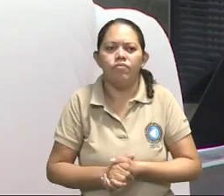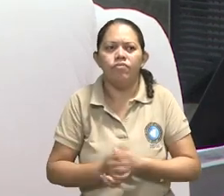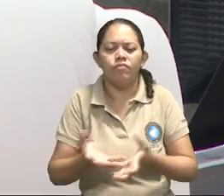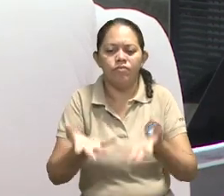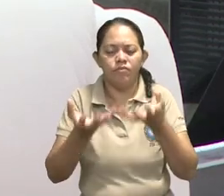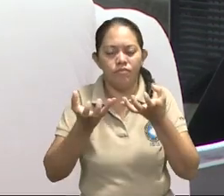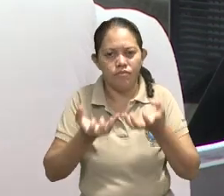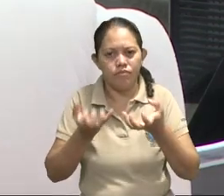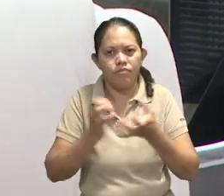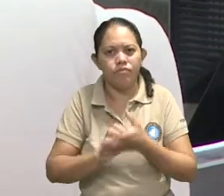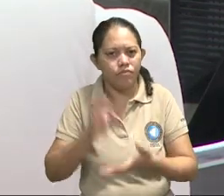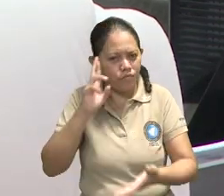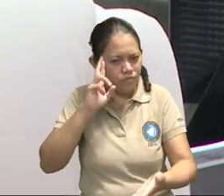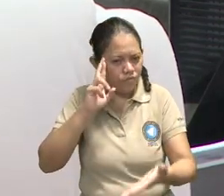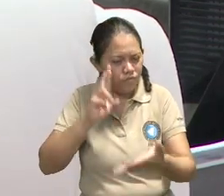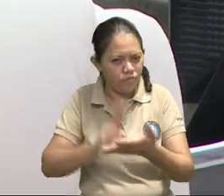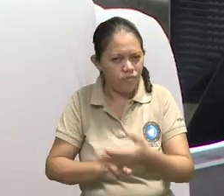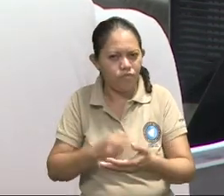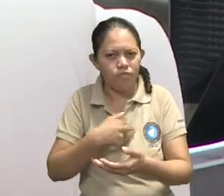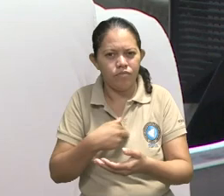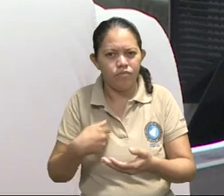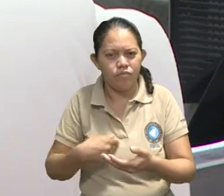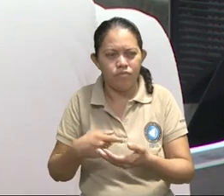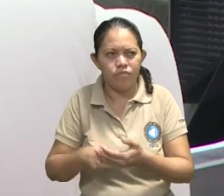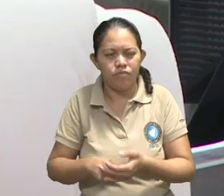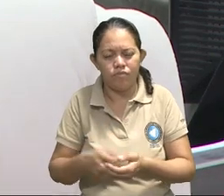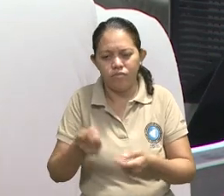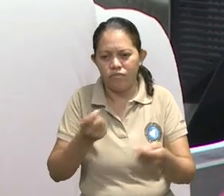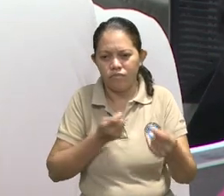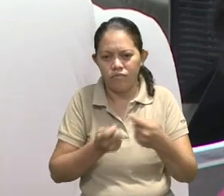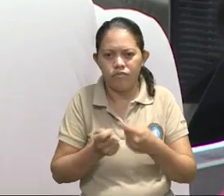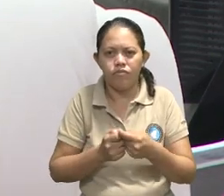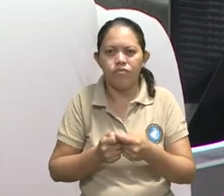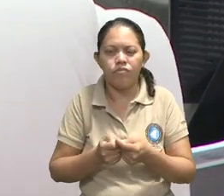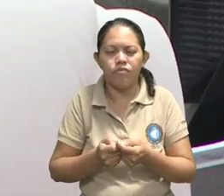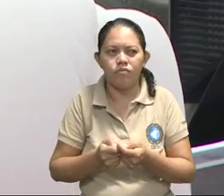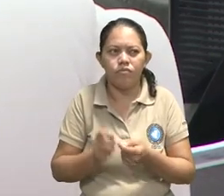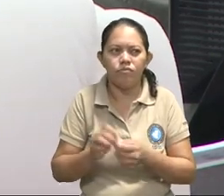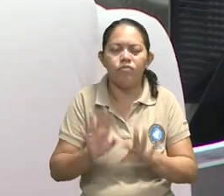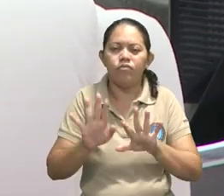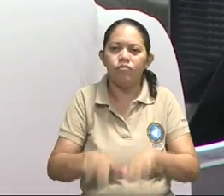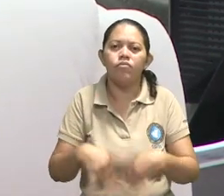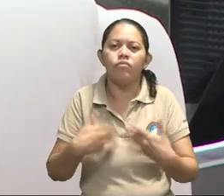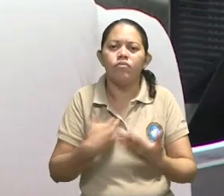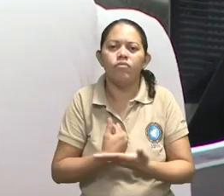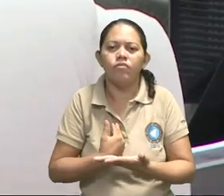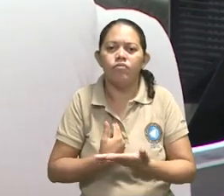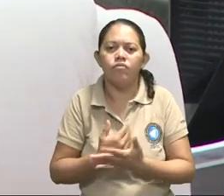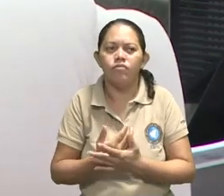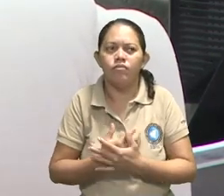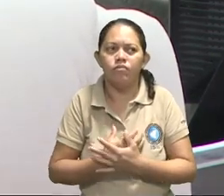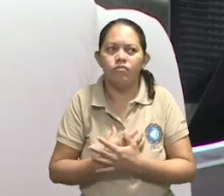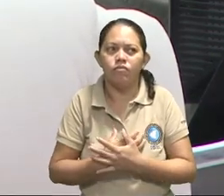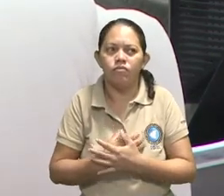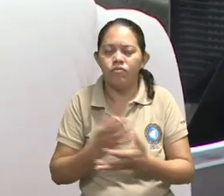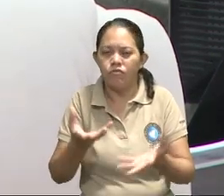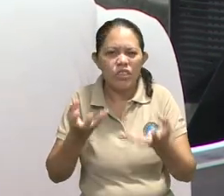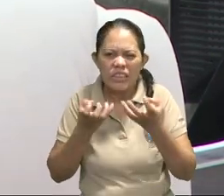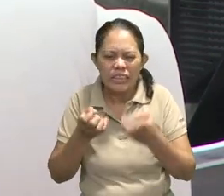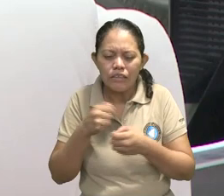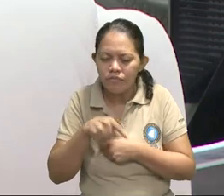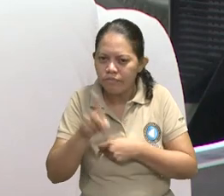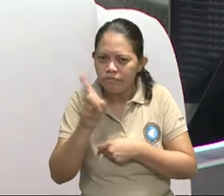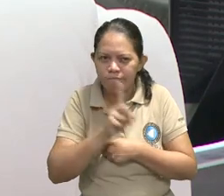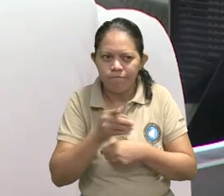quiero reconocerle a la Comisión de Infraestructura, porque y no quiero que pase